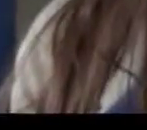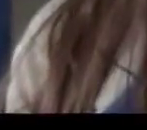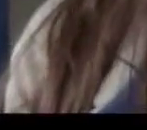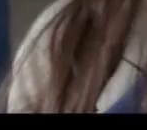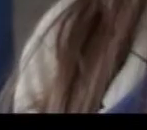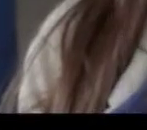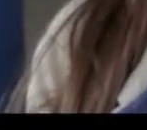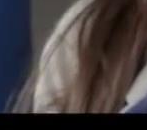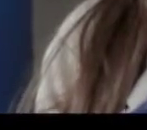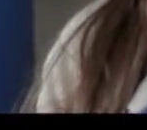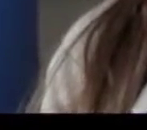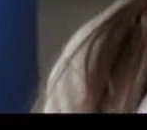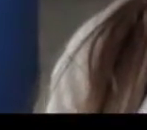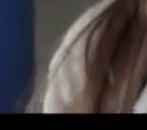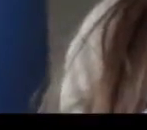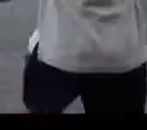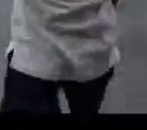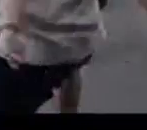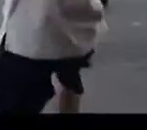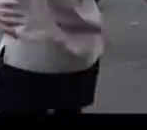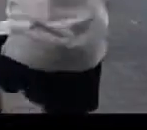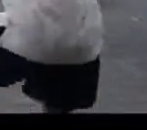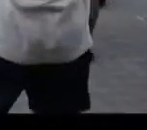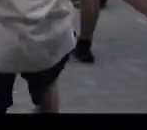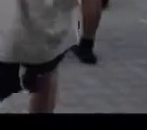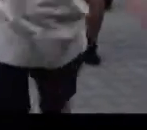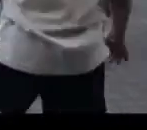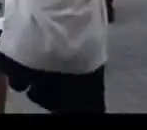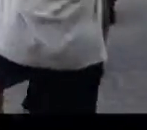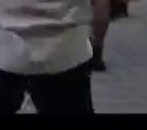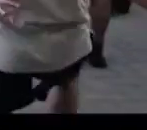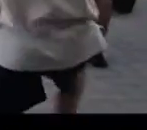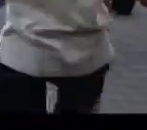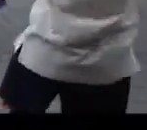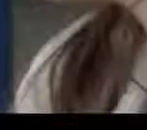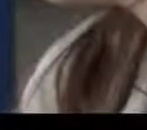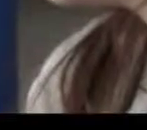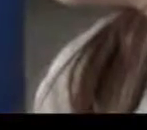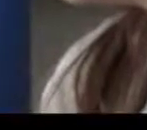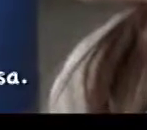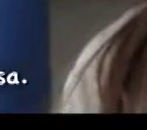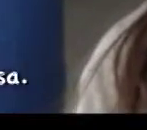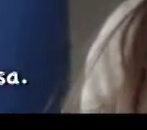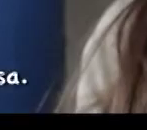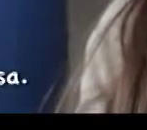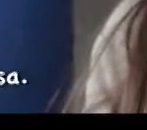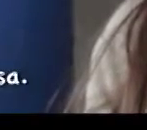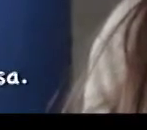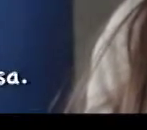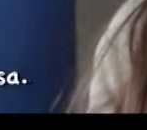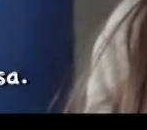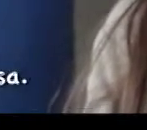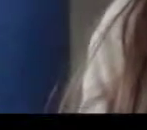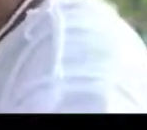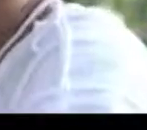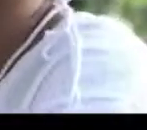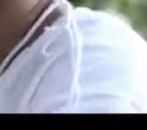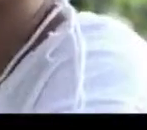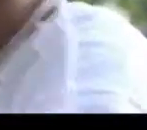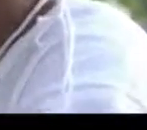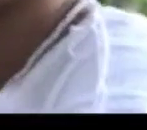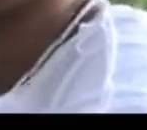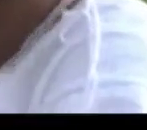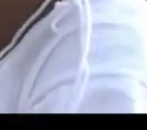pierdo. Él le cuestan varias cosas, a Melissa le cuestan otras, a cada persona le cuesta una cosa.